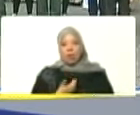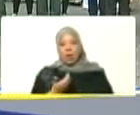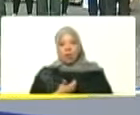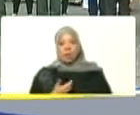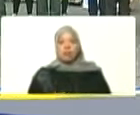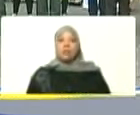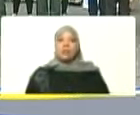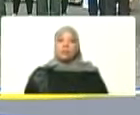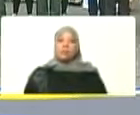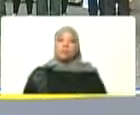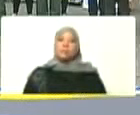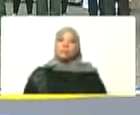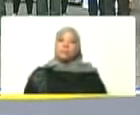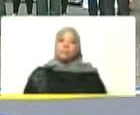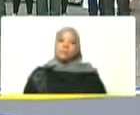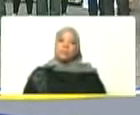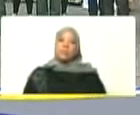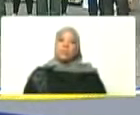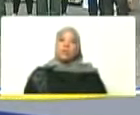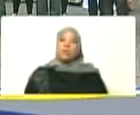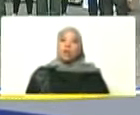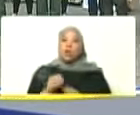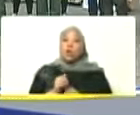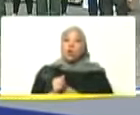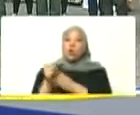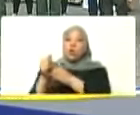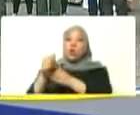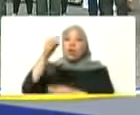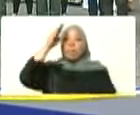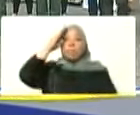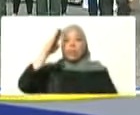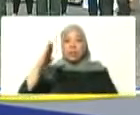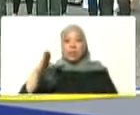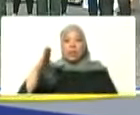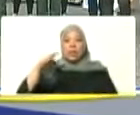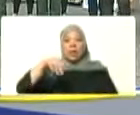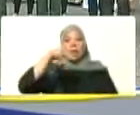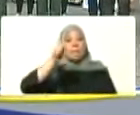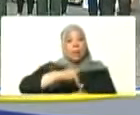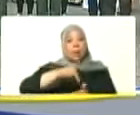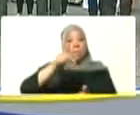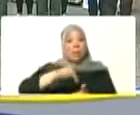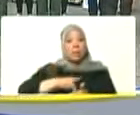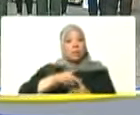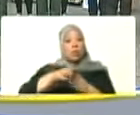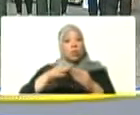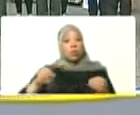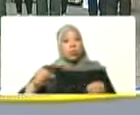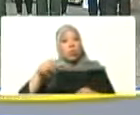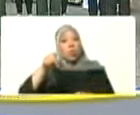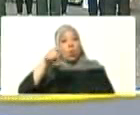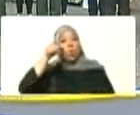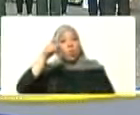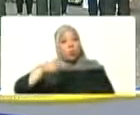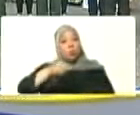Winston Churio y todos los líderes militares presentes allí. El poder popular en